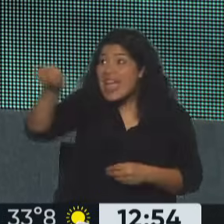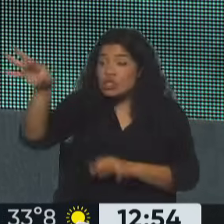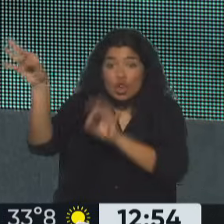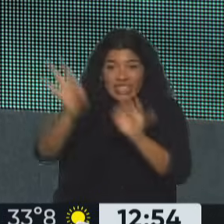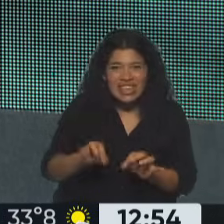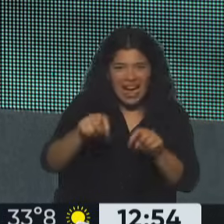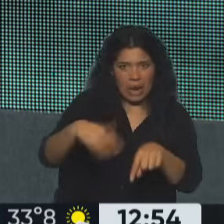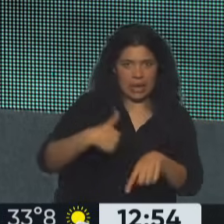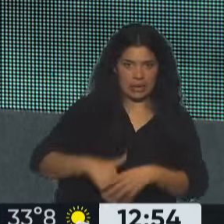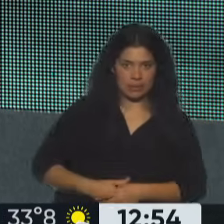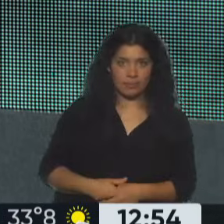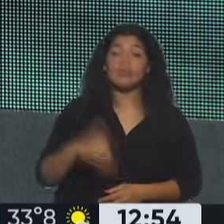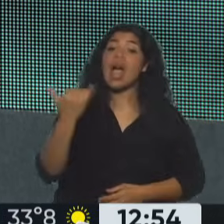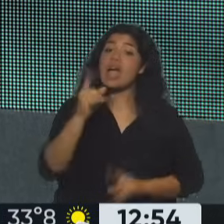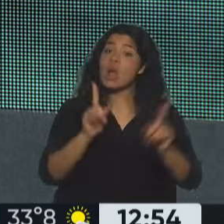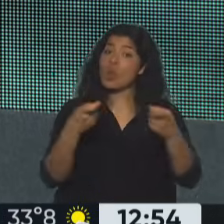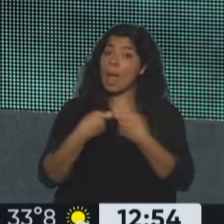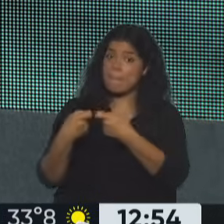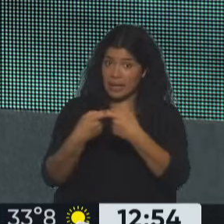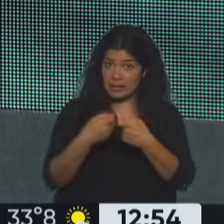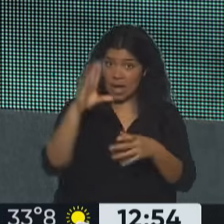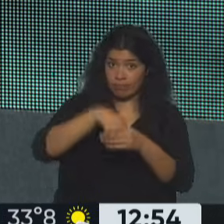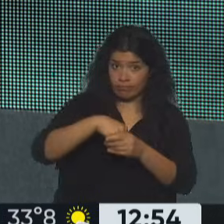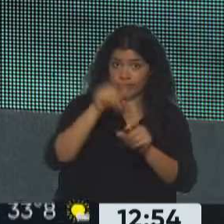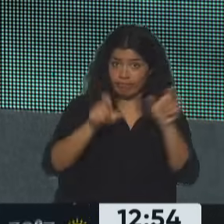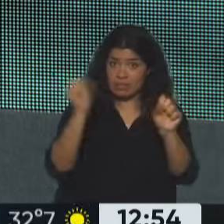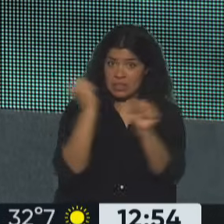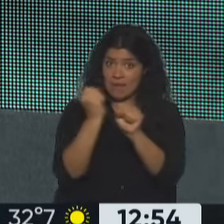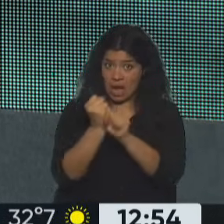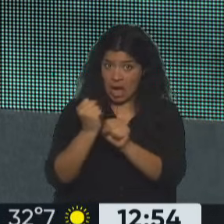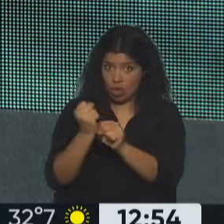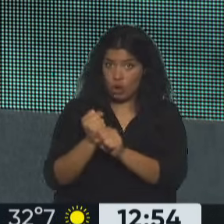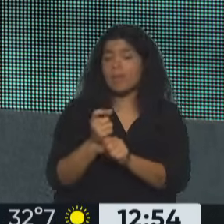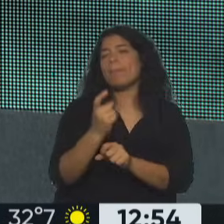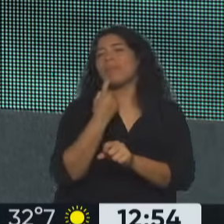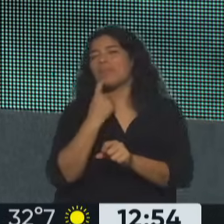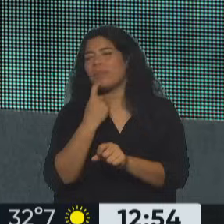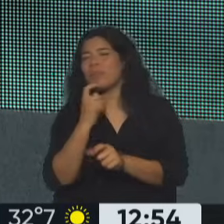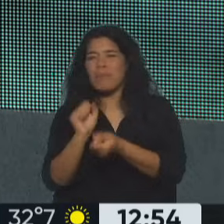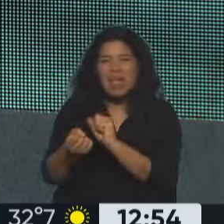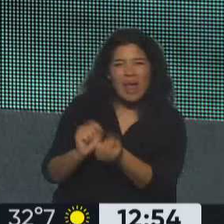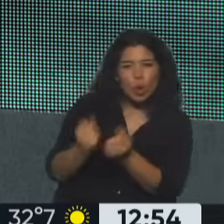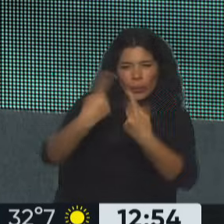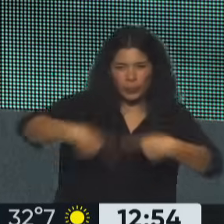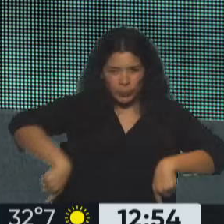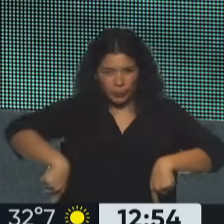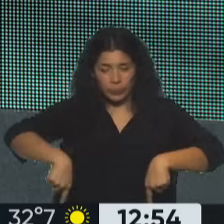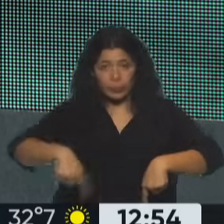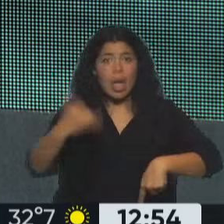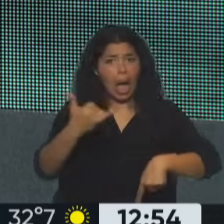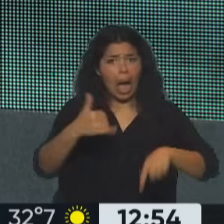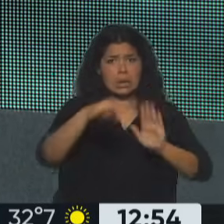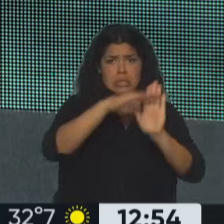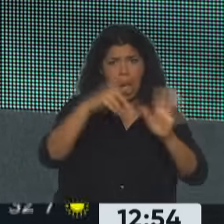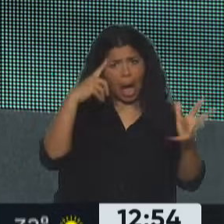contarles que hay compañías extranjeras que tienen trabajadores digo una empresa metalúrgica o de cualquier otra industria que tienen convenios colectivos